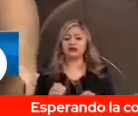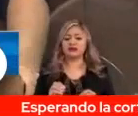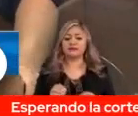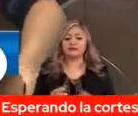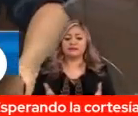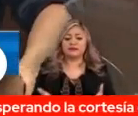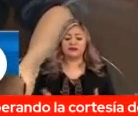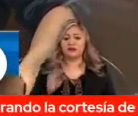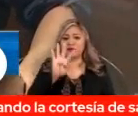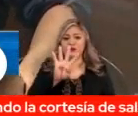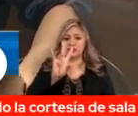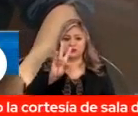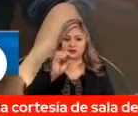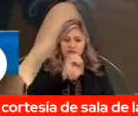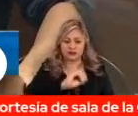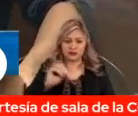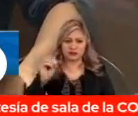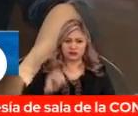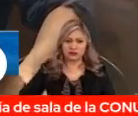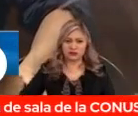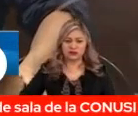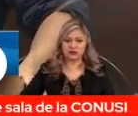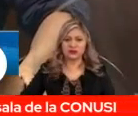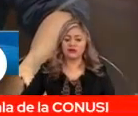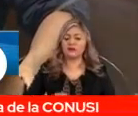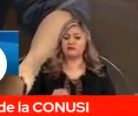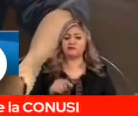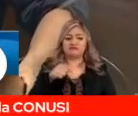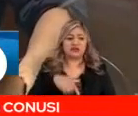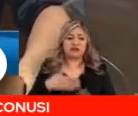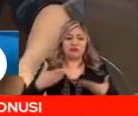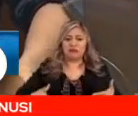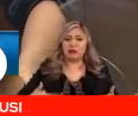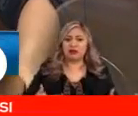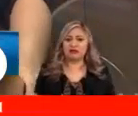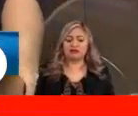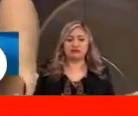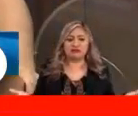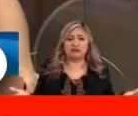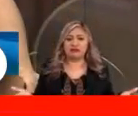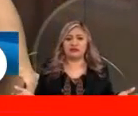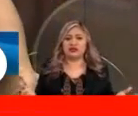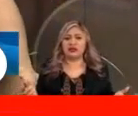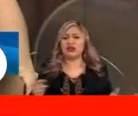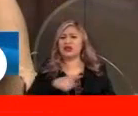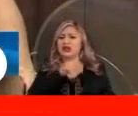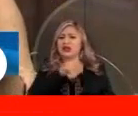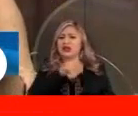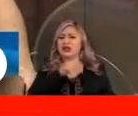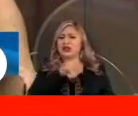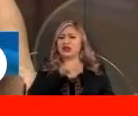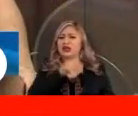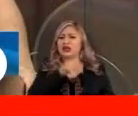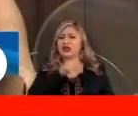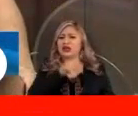era 47%. Y eso ha ocurrido toda la vida en Panamá. Naturalmente, esas personas no tienen ni trabajo ni